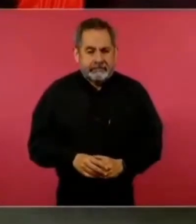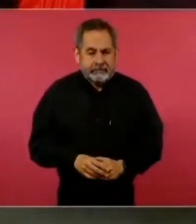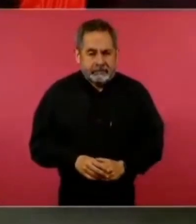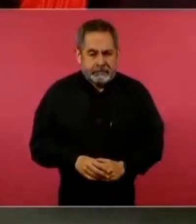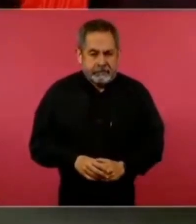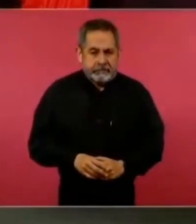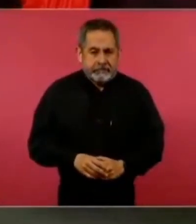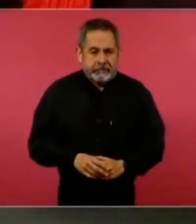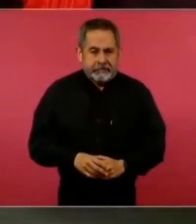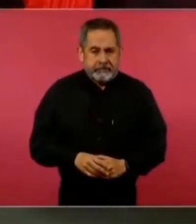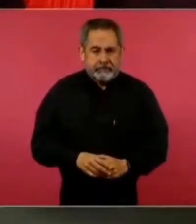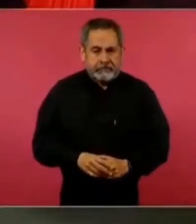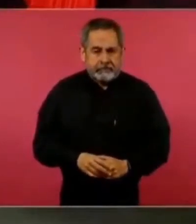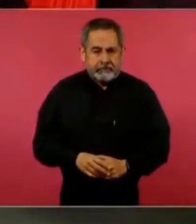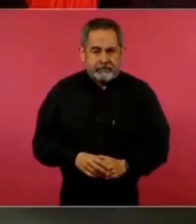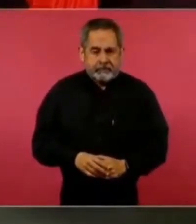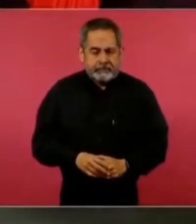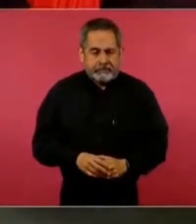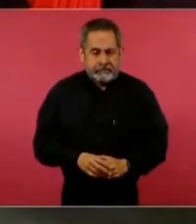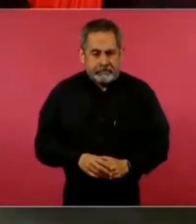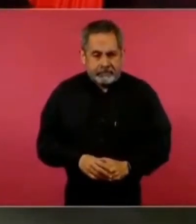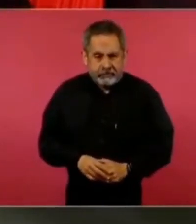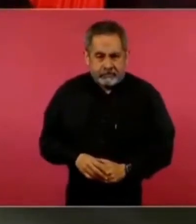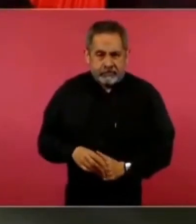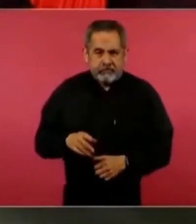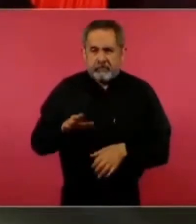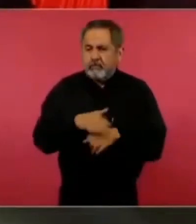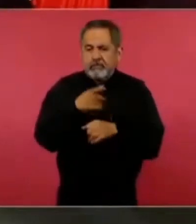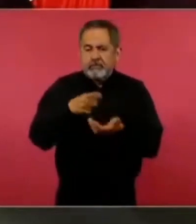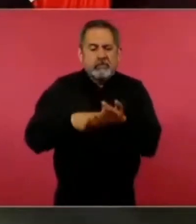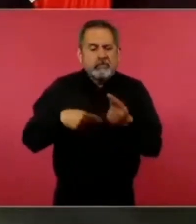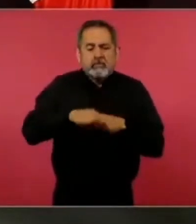porque no tendría capacidad de hacerlo.